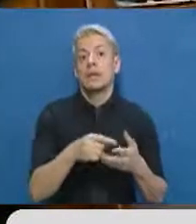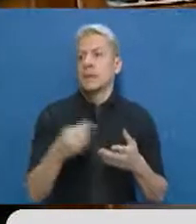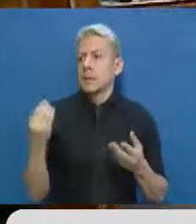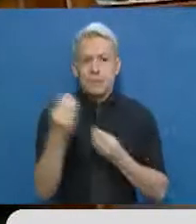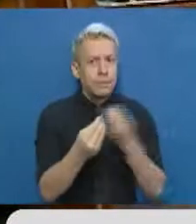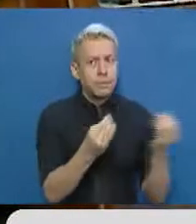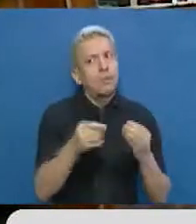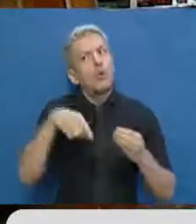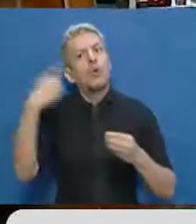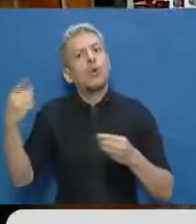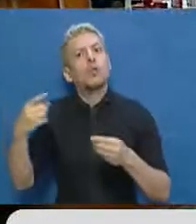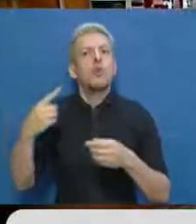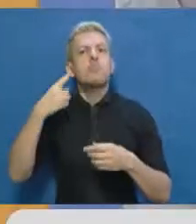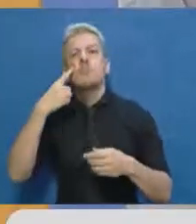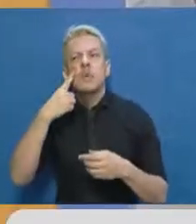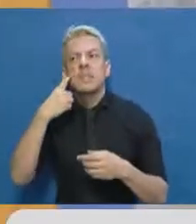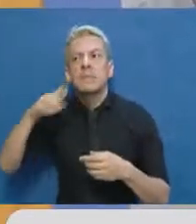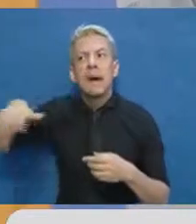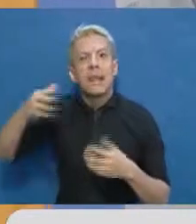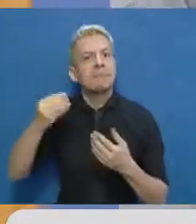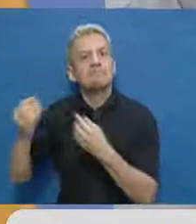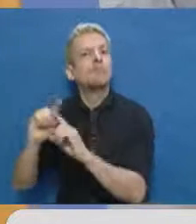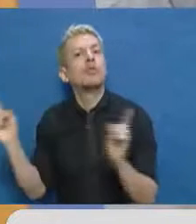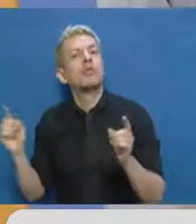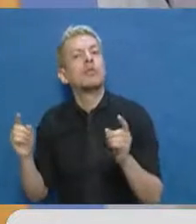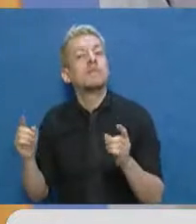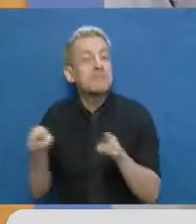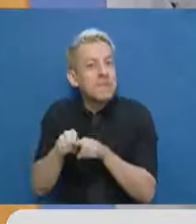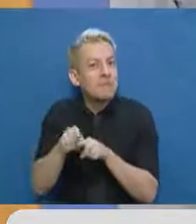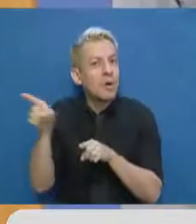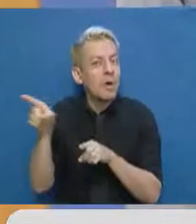no los espacios municipales como lo van a hacer las escuelas